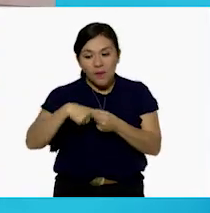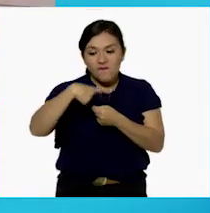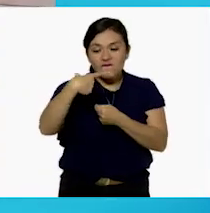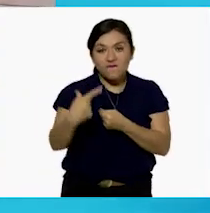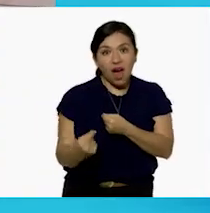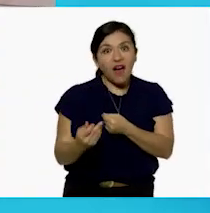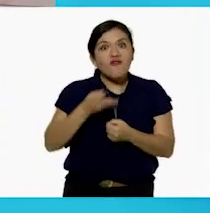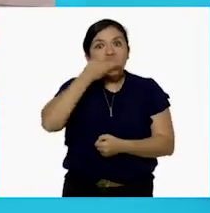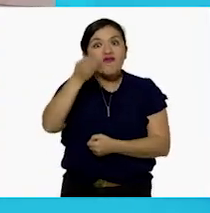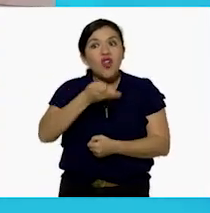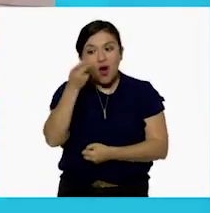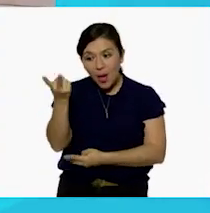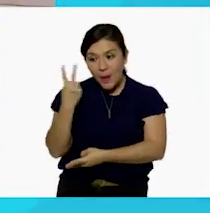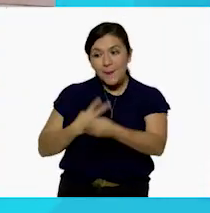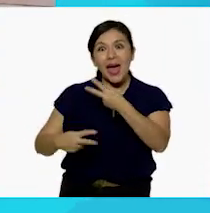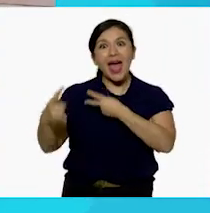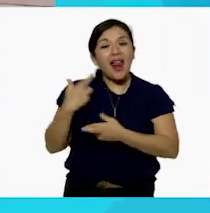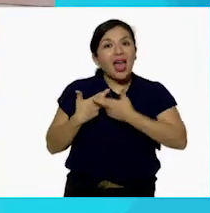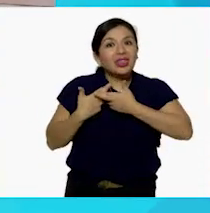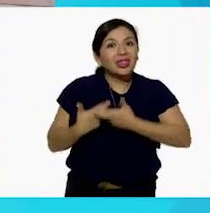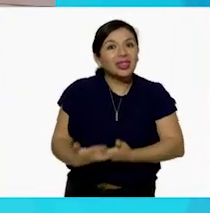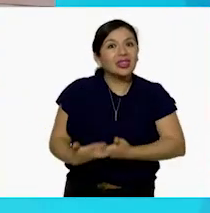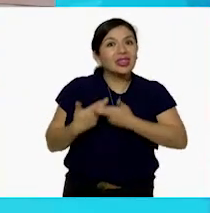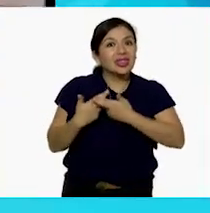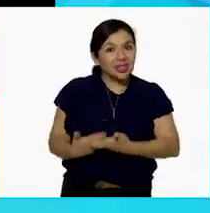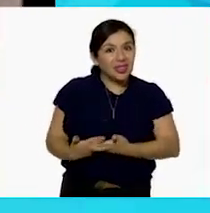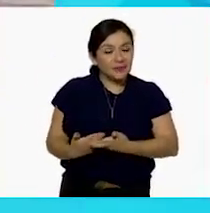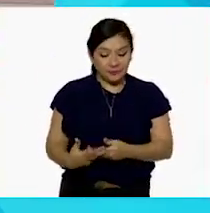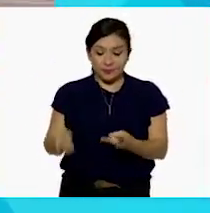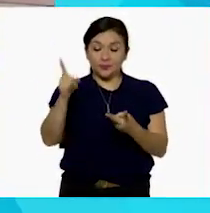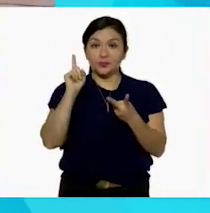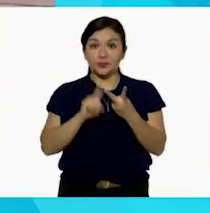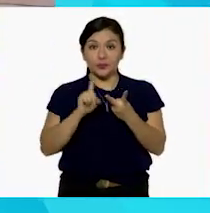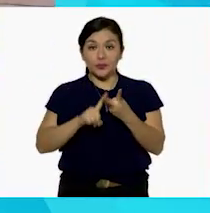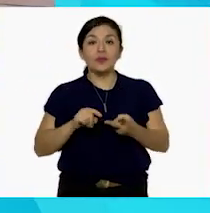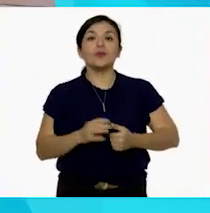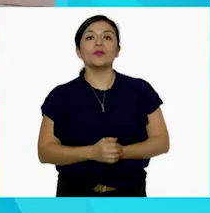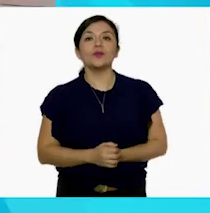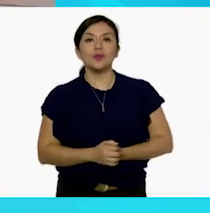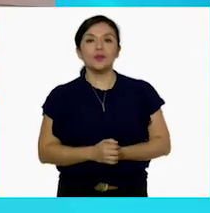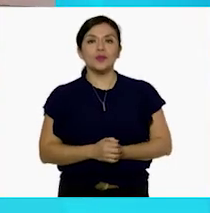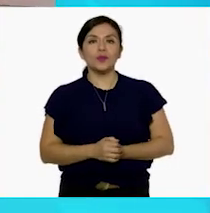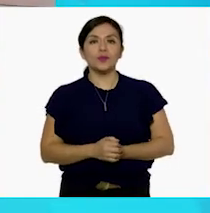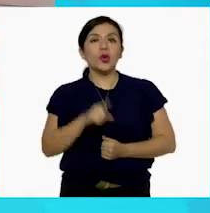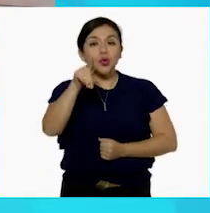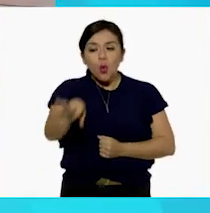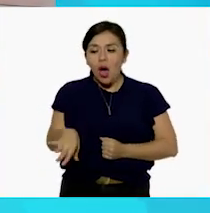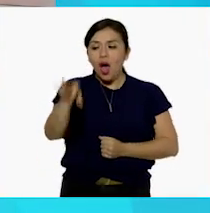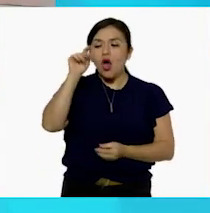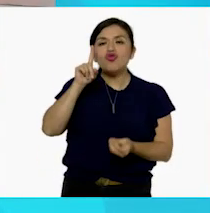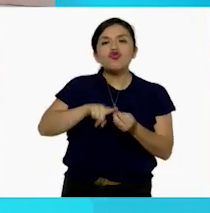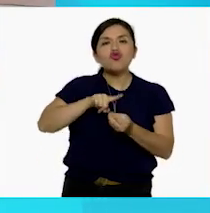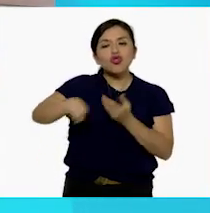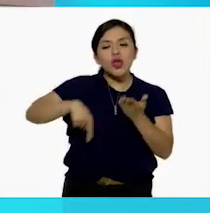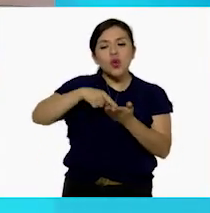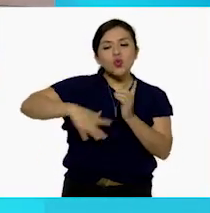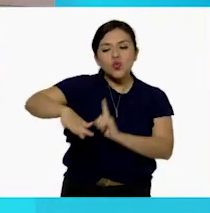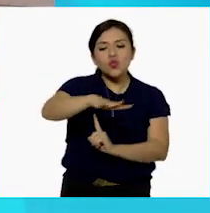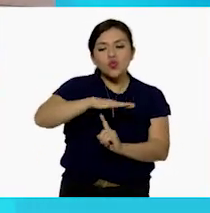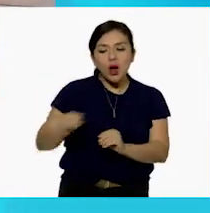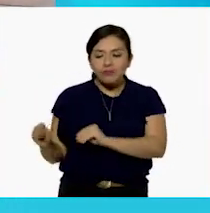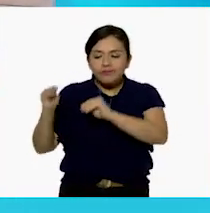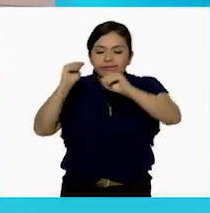flora o el producto que ésta nos dé. Número 2, elegir la ubicación correcta